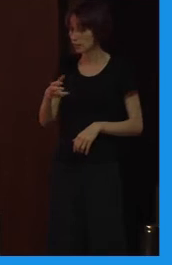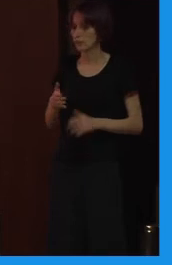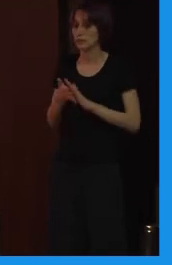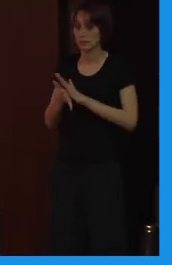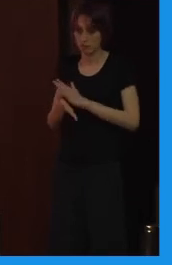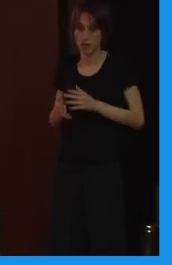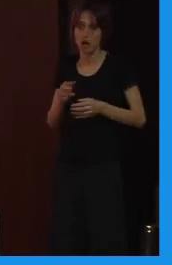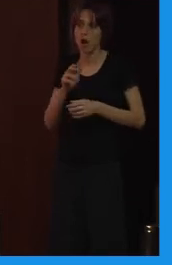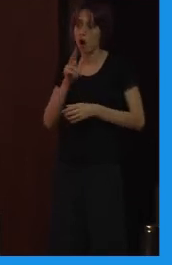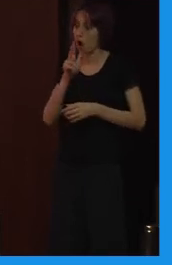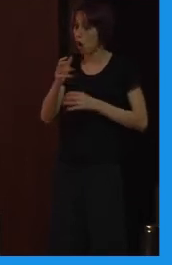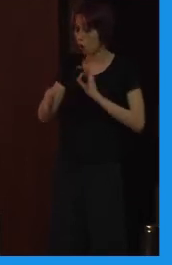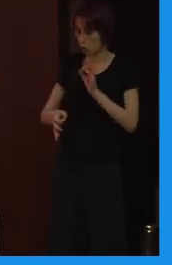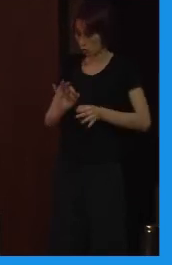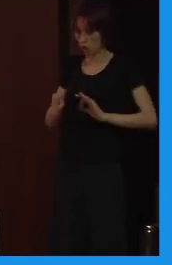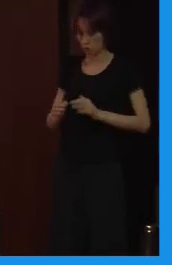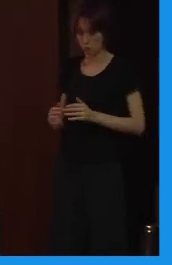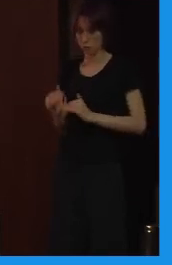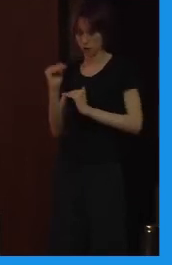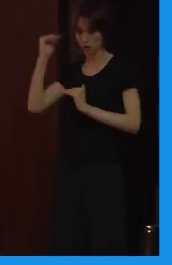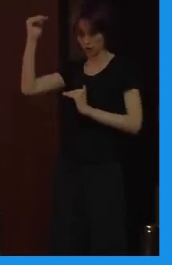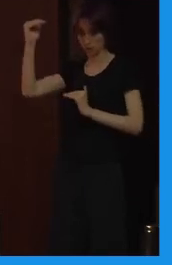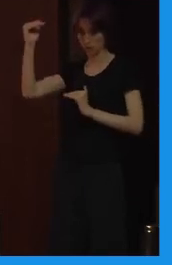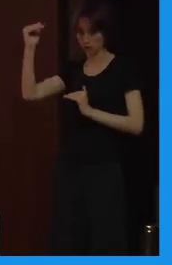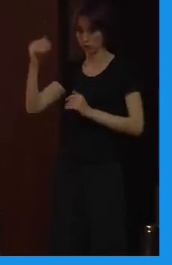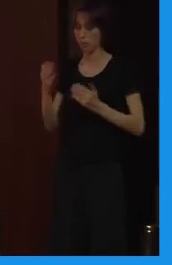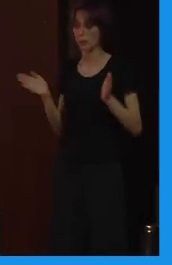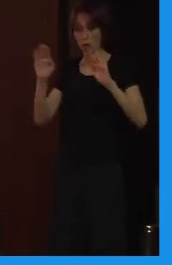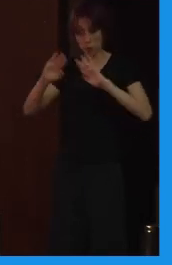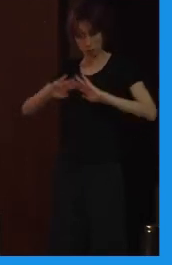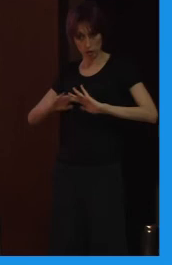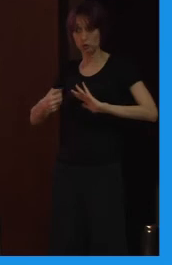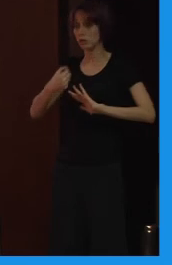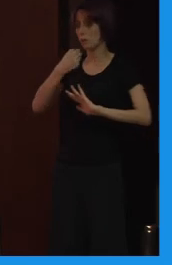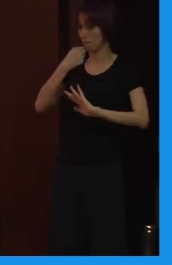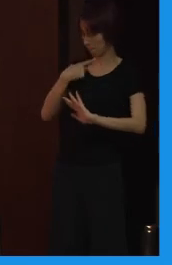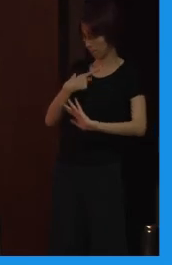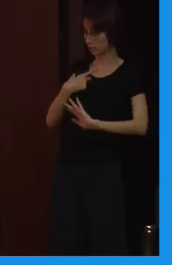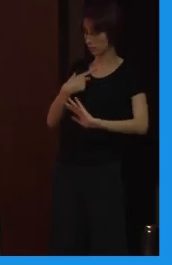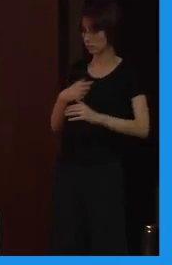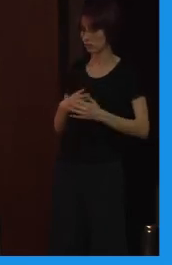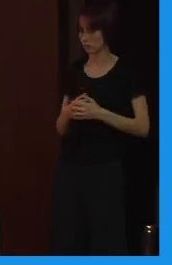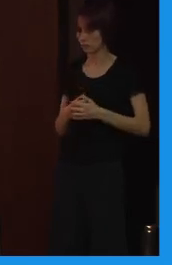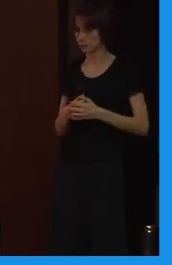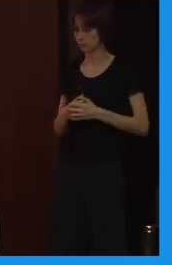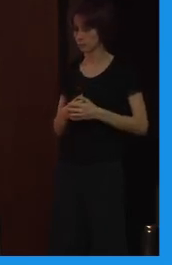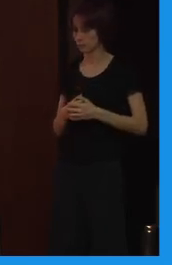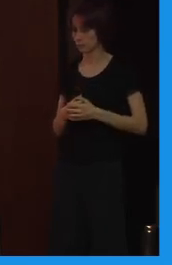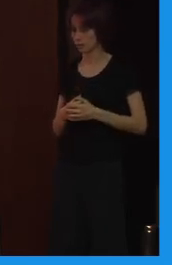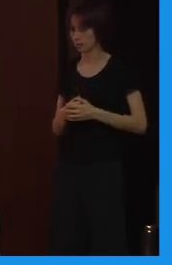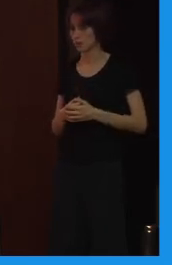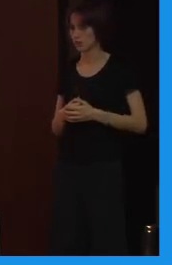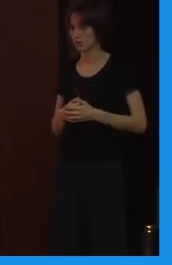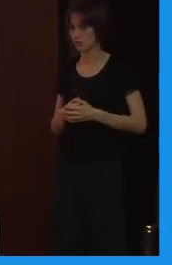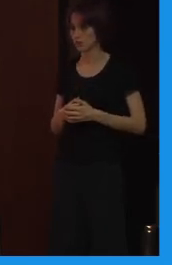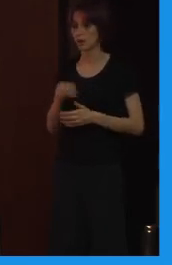la noche. Y tomaban una pastillita que os comenté, decimos que es placebo, es que no toman nada. Tomas una pastilla